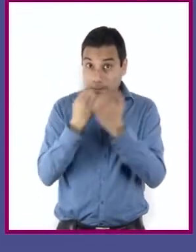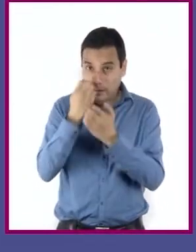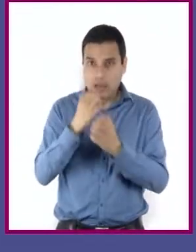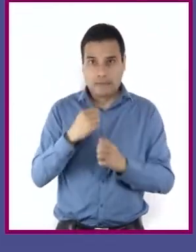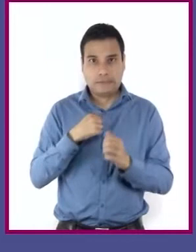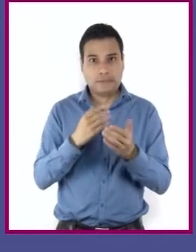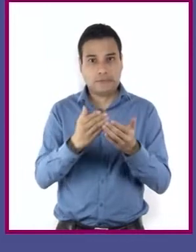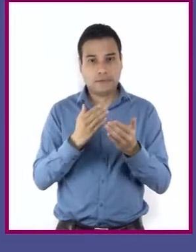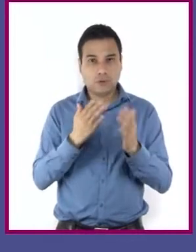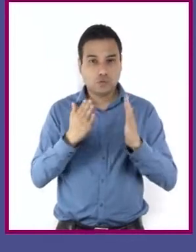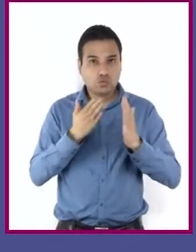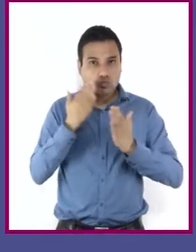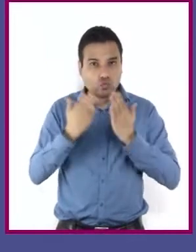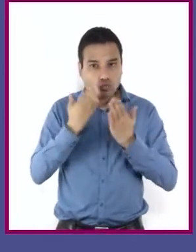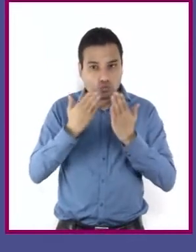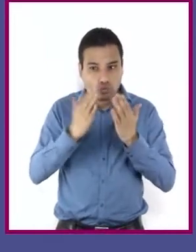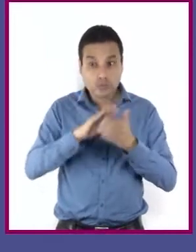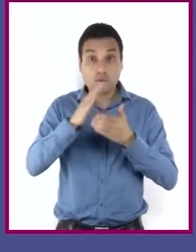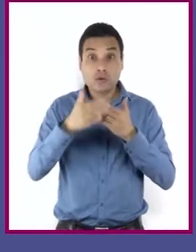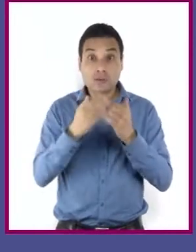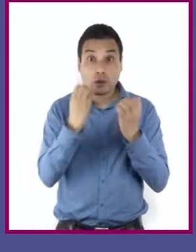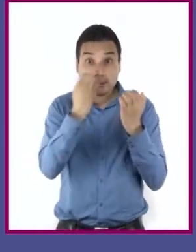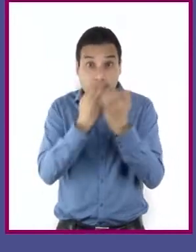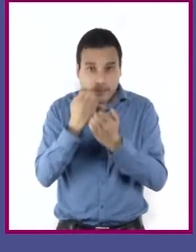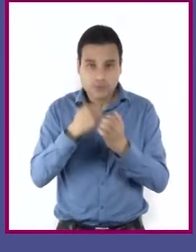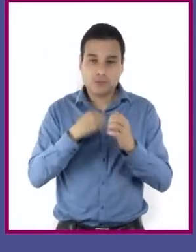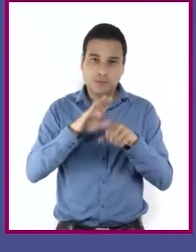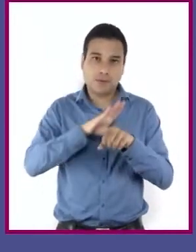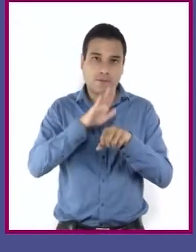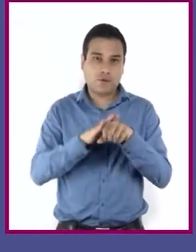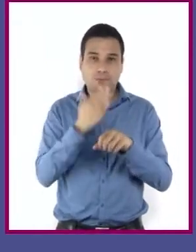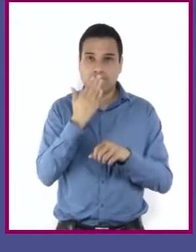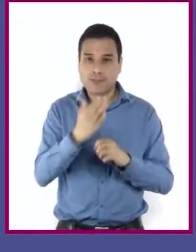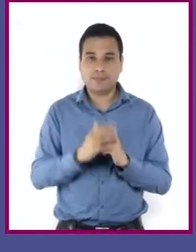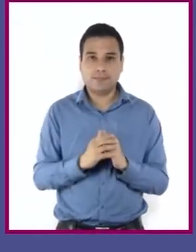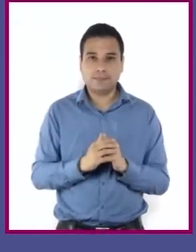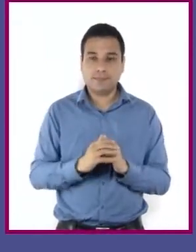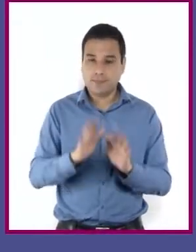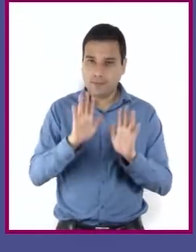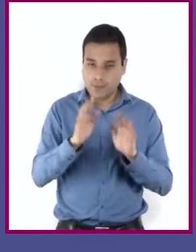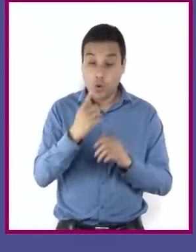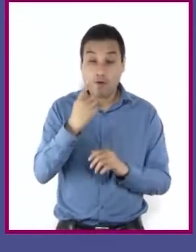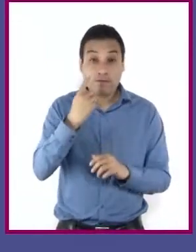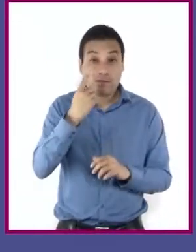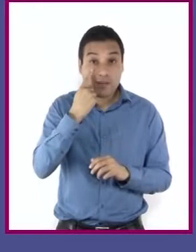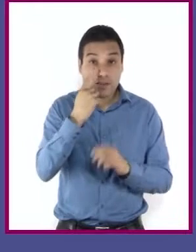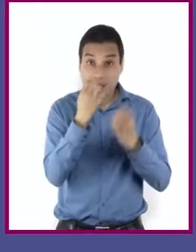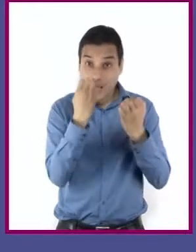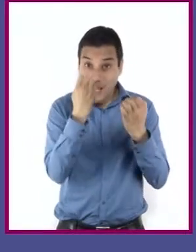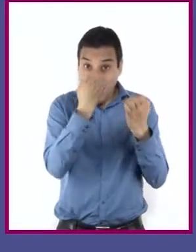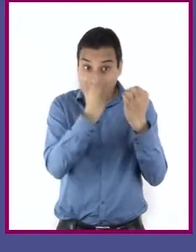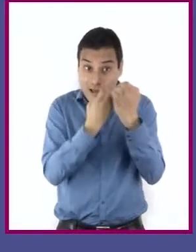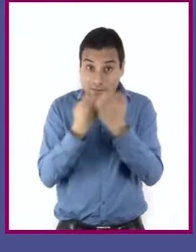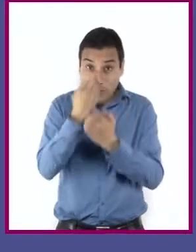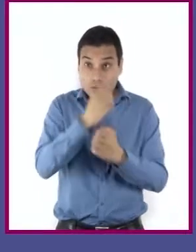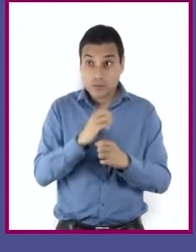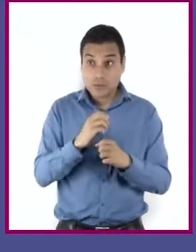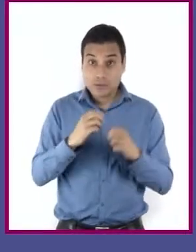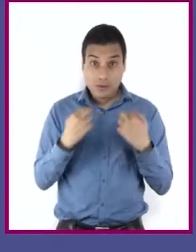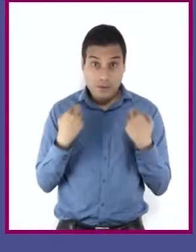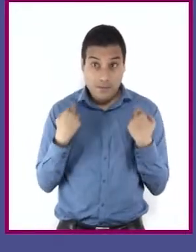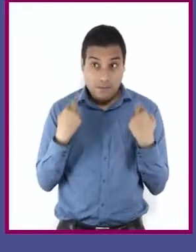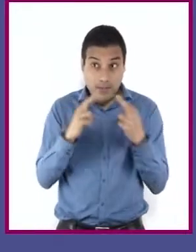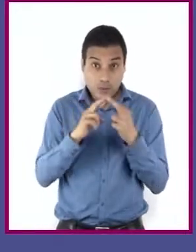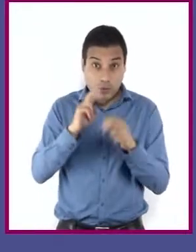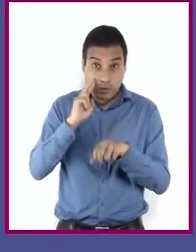examen obtenga una muy buena calificación. Pero lo cierto es que la evaluación no es una tarea exclusiva del